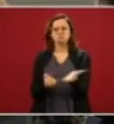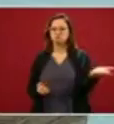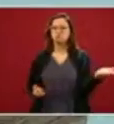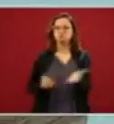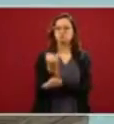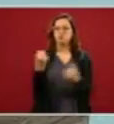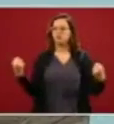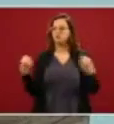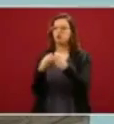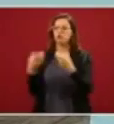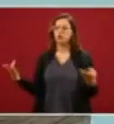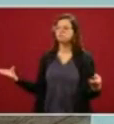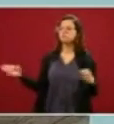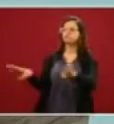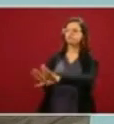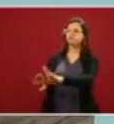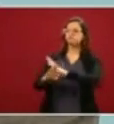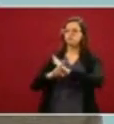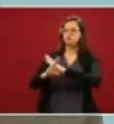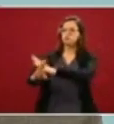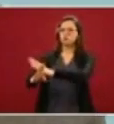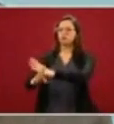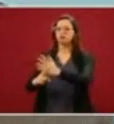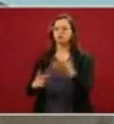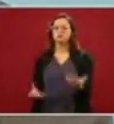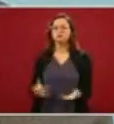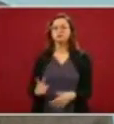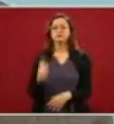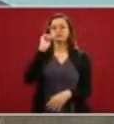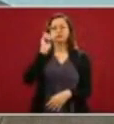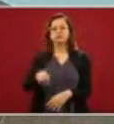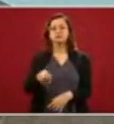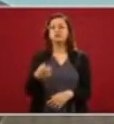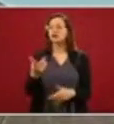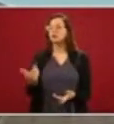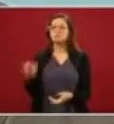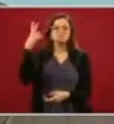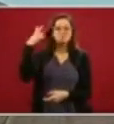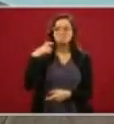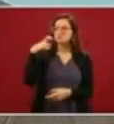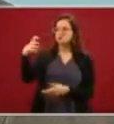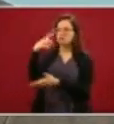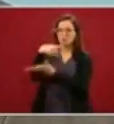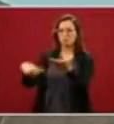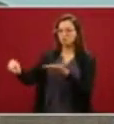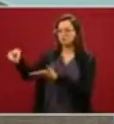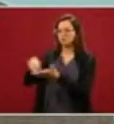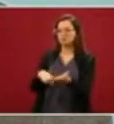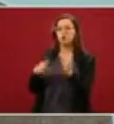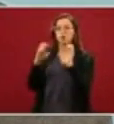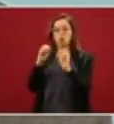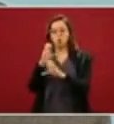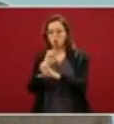cerrar las fronteras, pudiera ser el impedir el trasiego de personas o el trasiego de bienes a